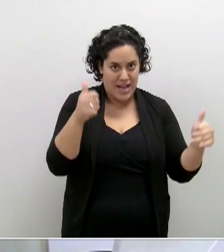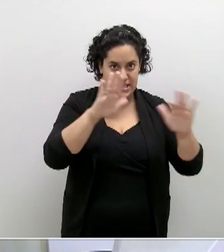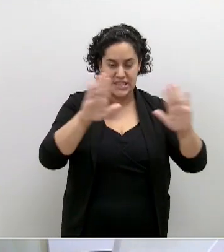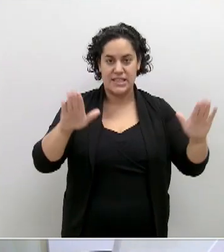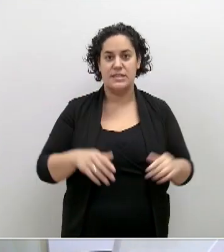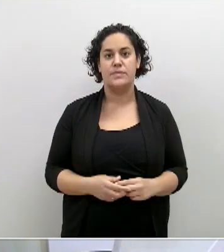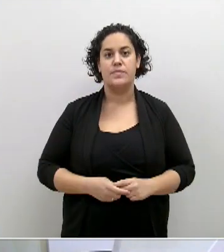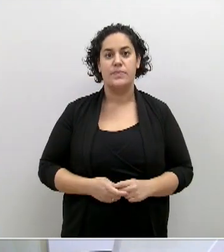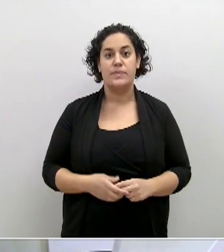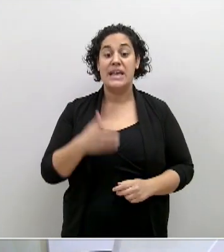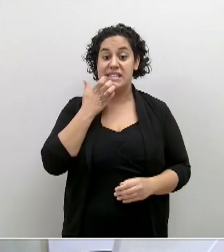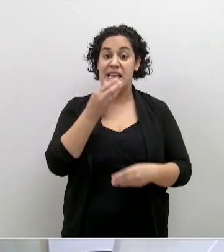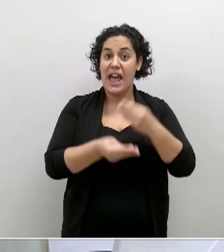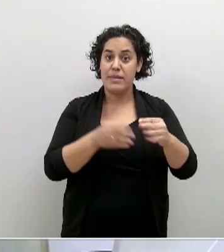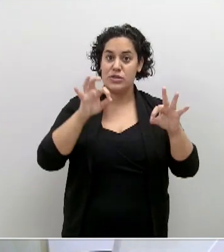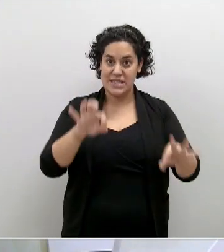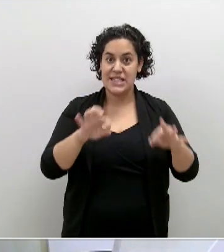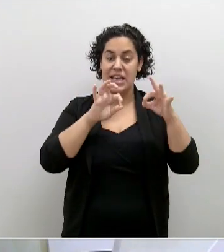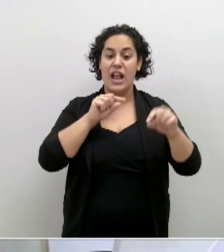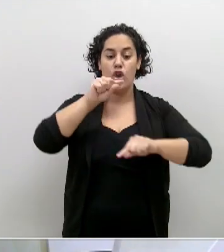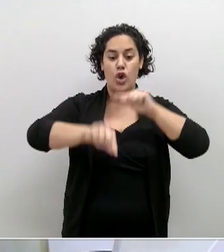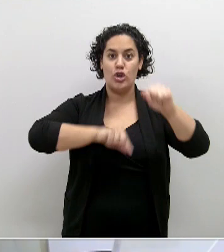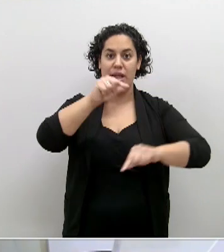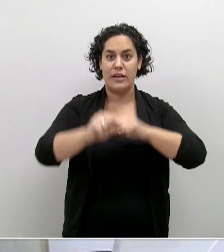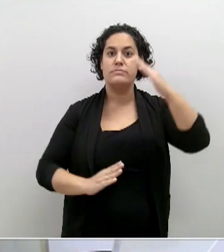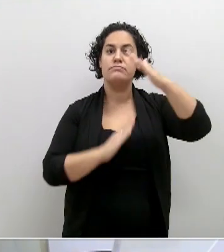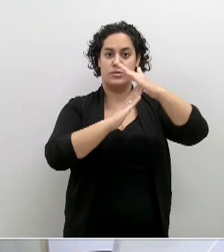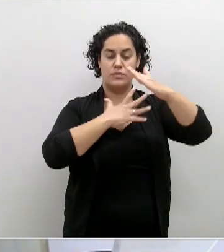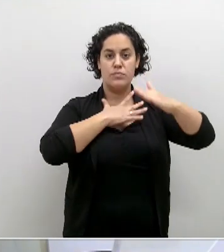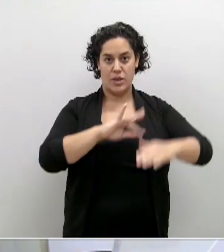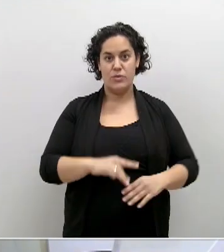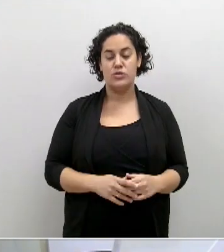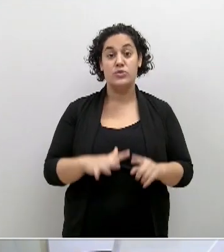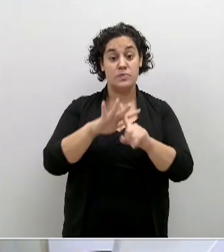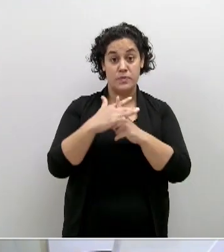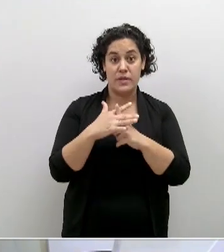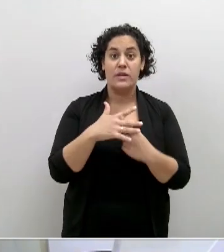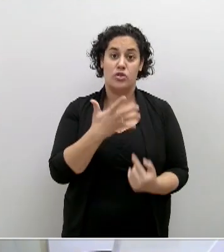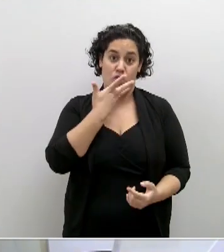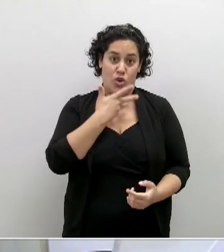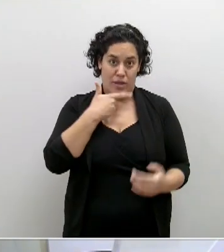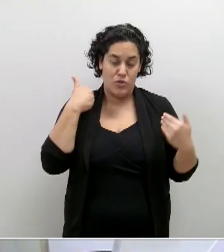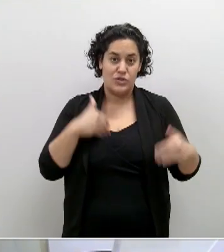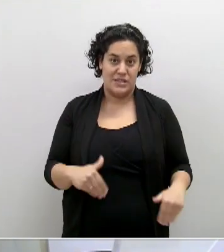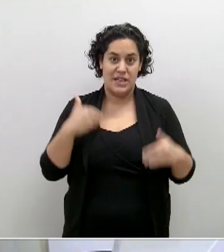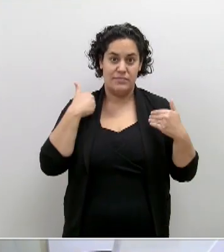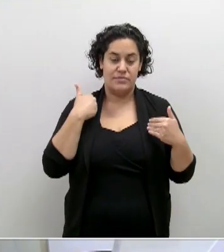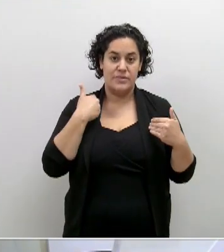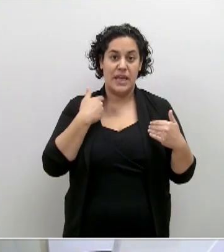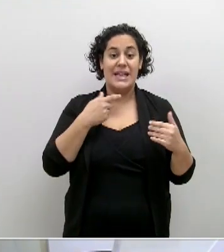Solamente así podemos parar el contagio de la enfermedad. La situación es conocida, que es muy delicada en toda